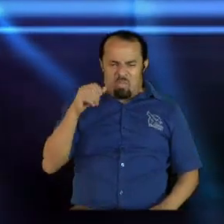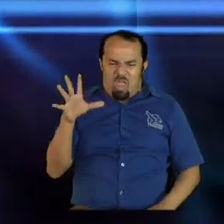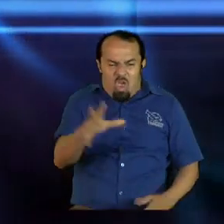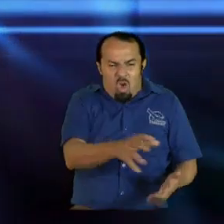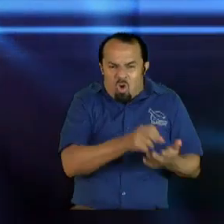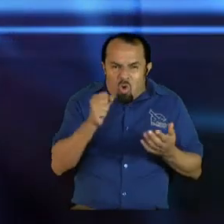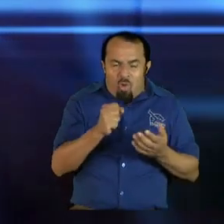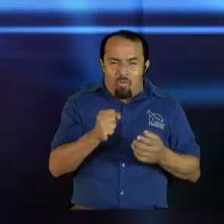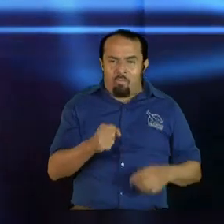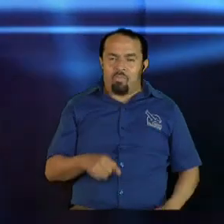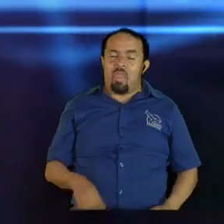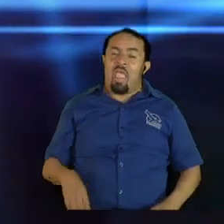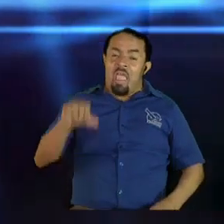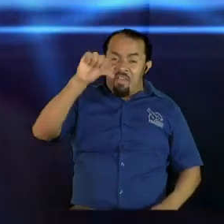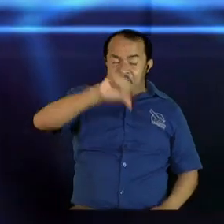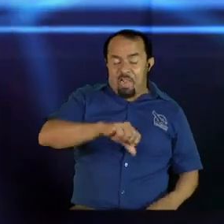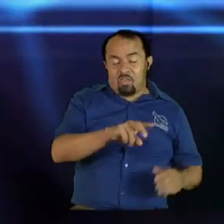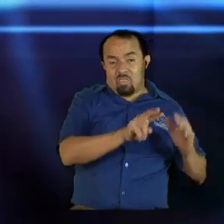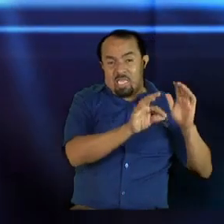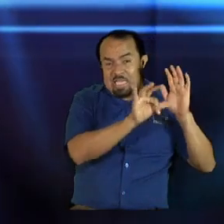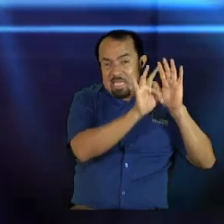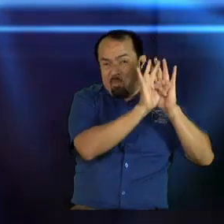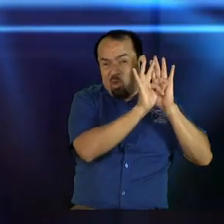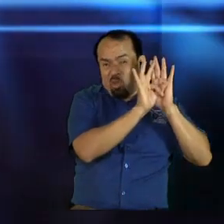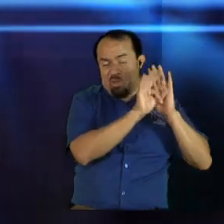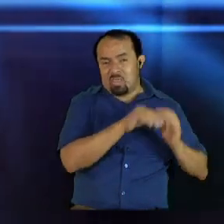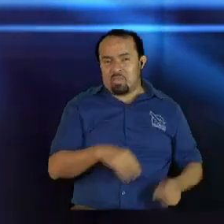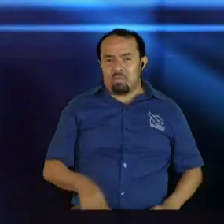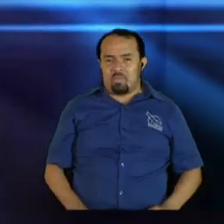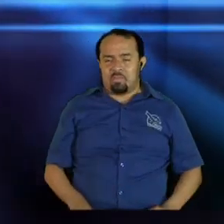robo, falsos testimonios y calumnias.